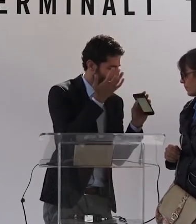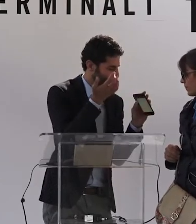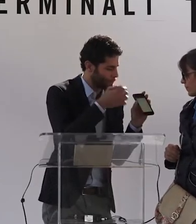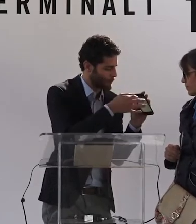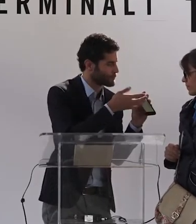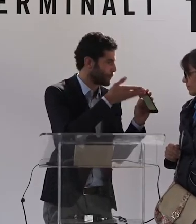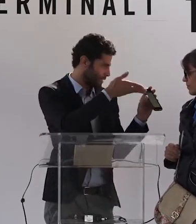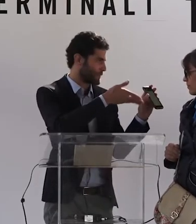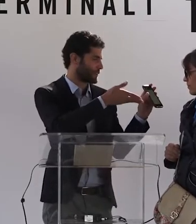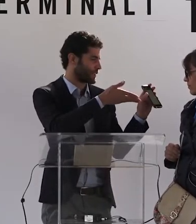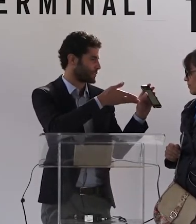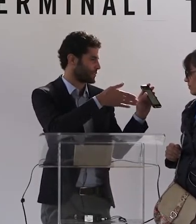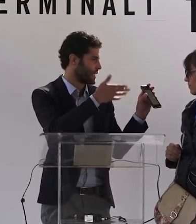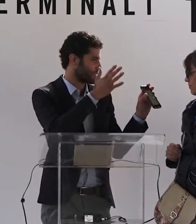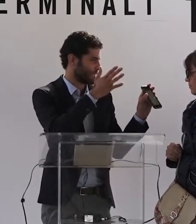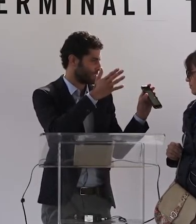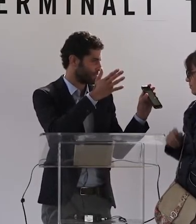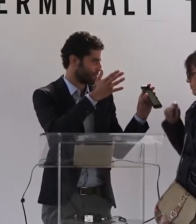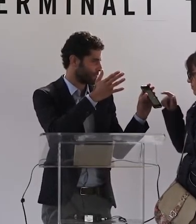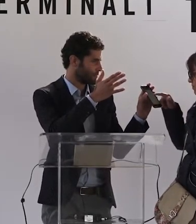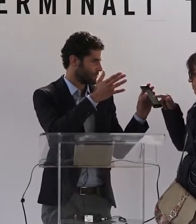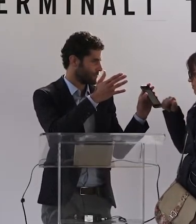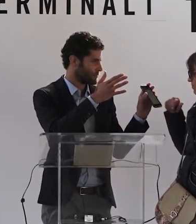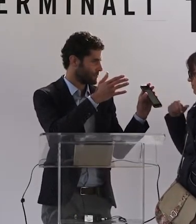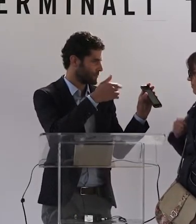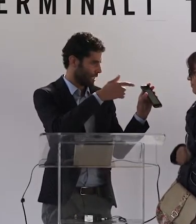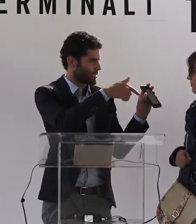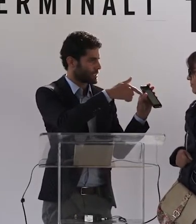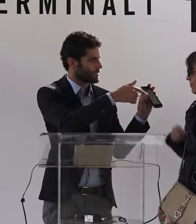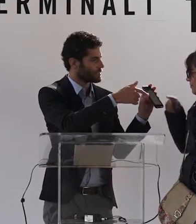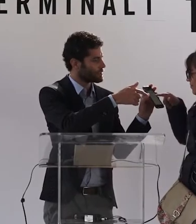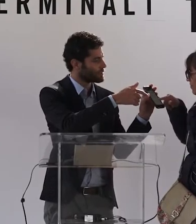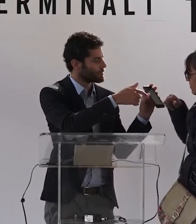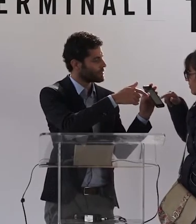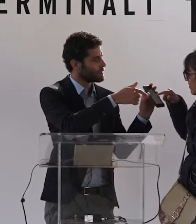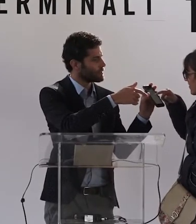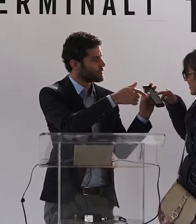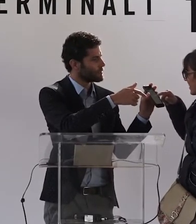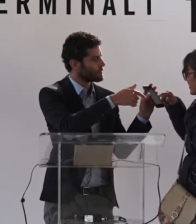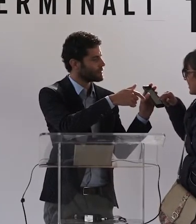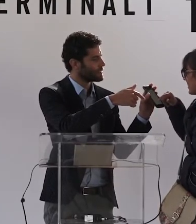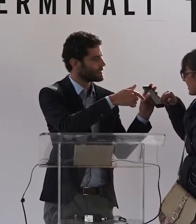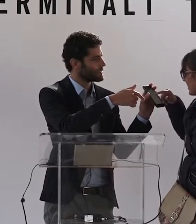297. Y así, son 100 números, puedes verificar que son al azar. Chécalo.